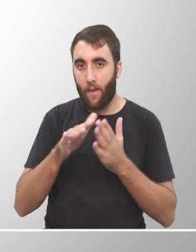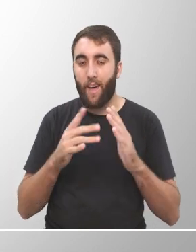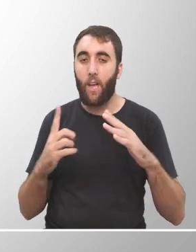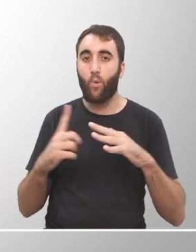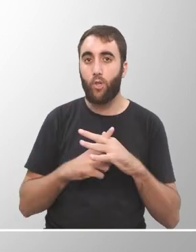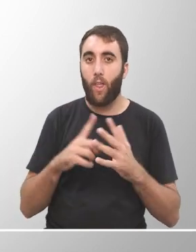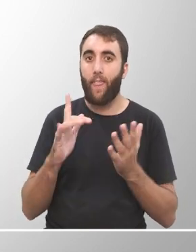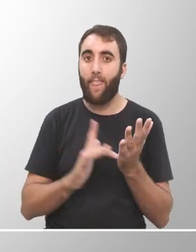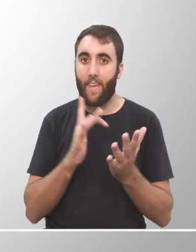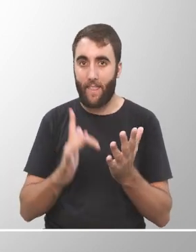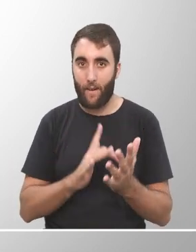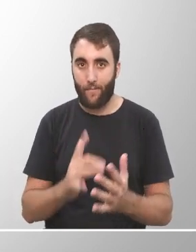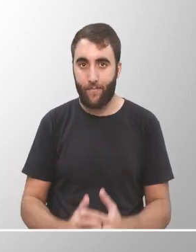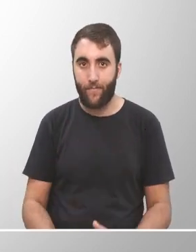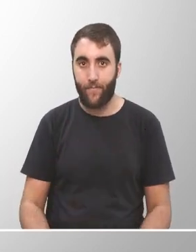Inclusión digital.